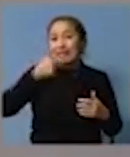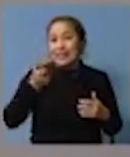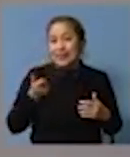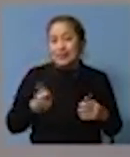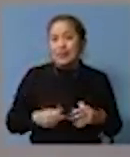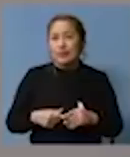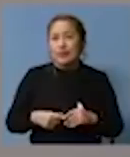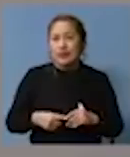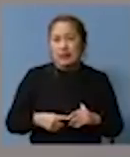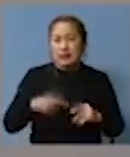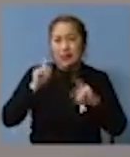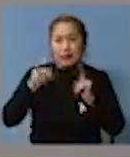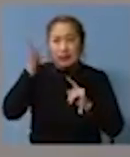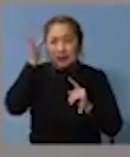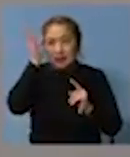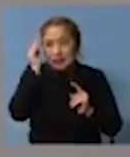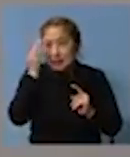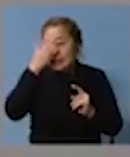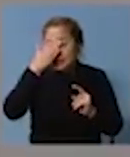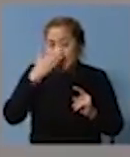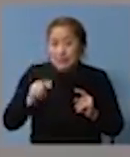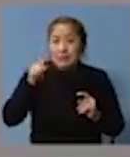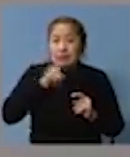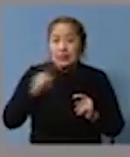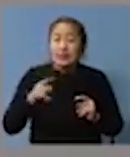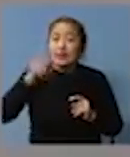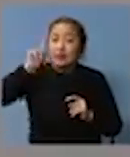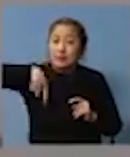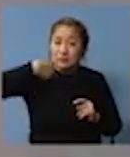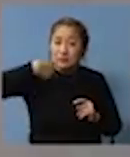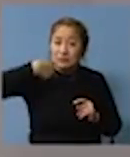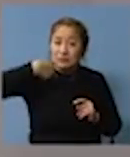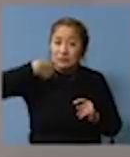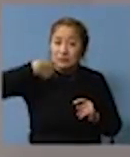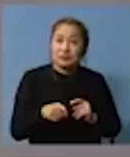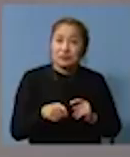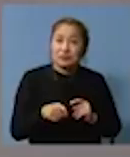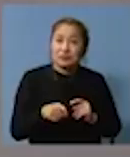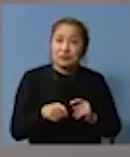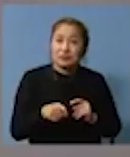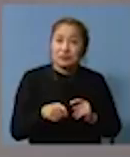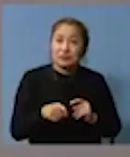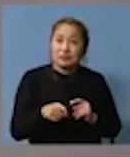No, y además recordemos que después de que cierra la lista, al otro día, Julio Ferreira